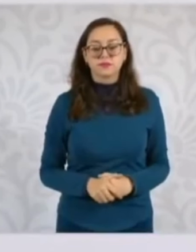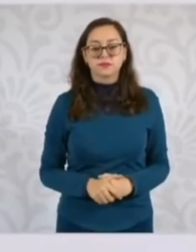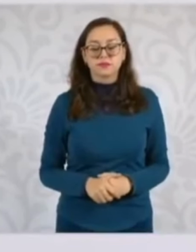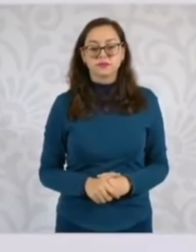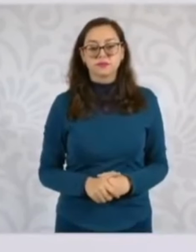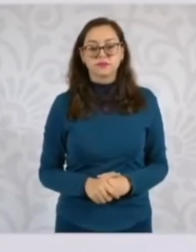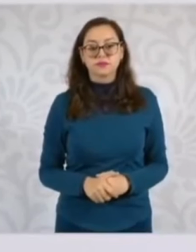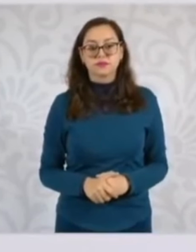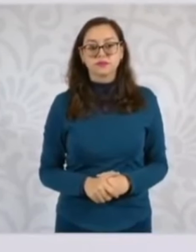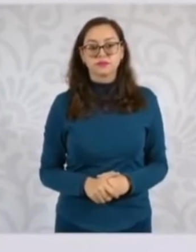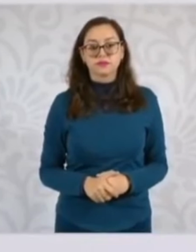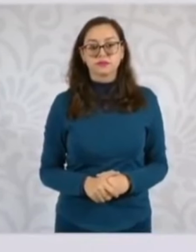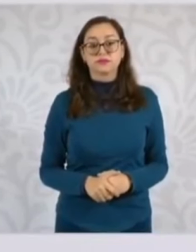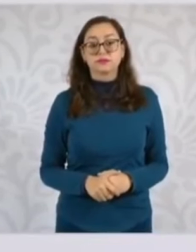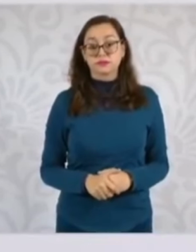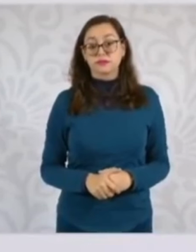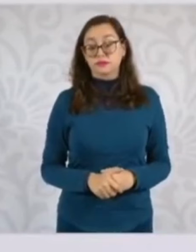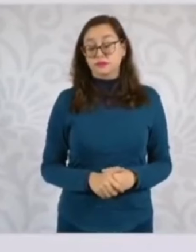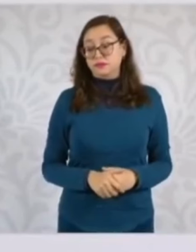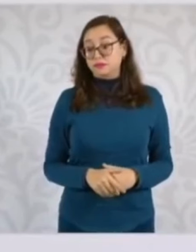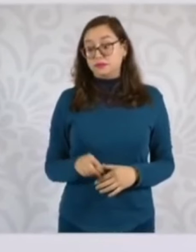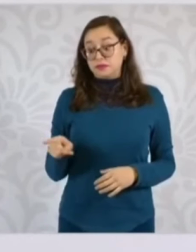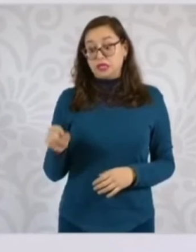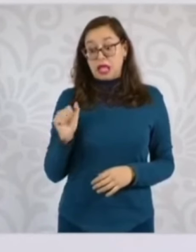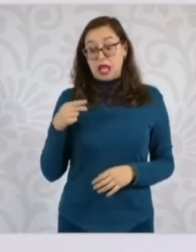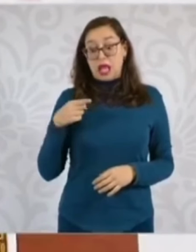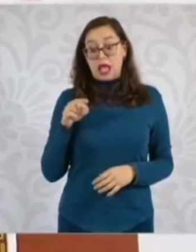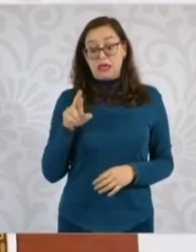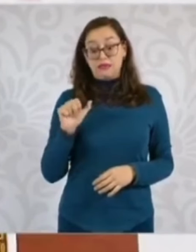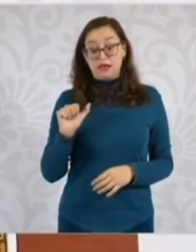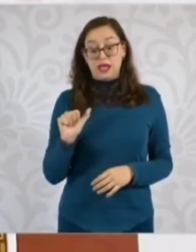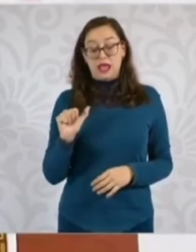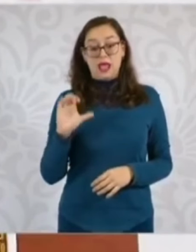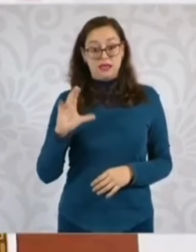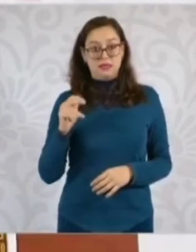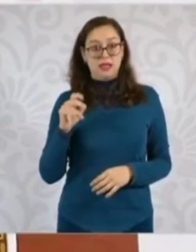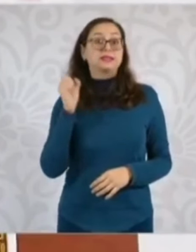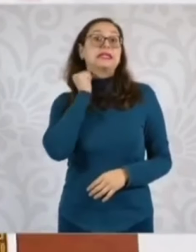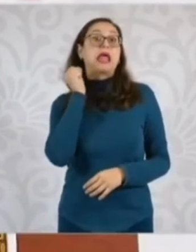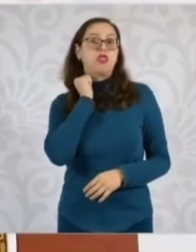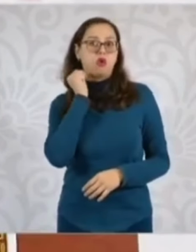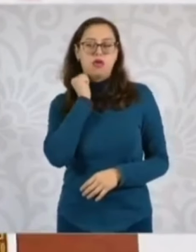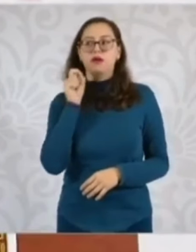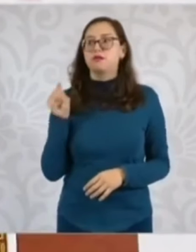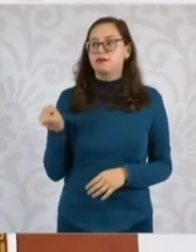Primero mi solidaridad con Andrea Chávez, la senadora.